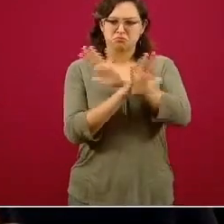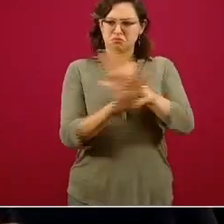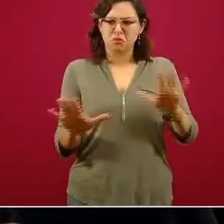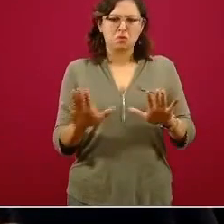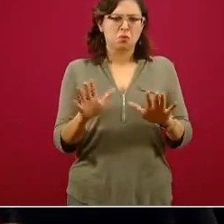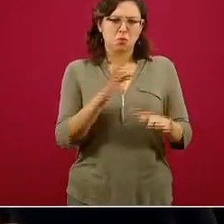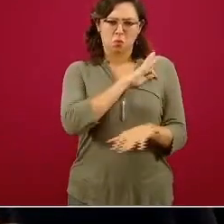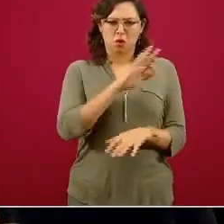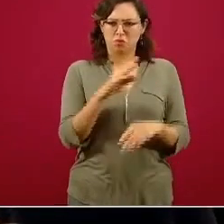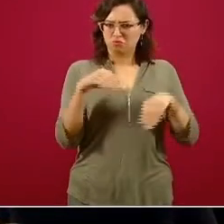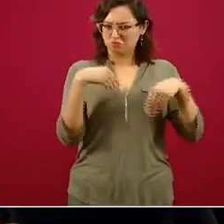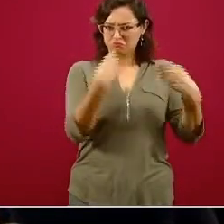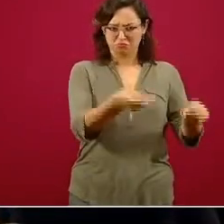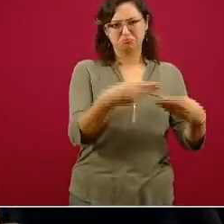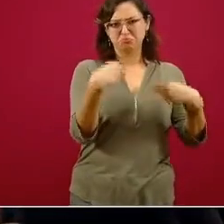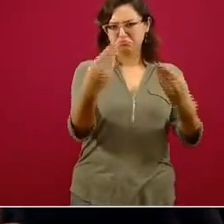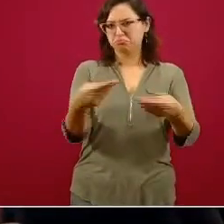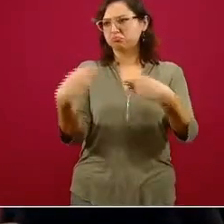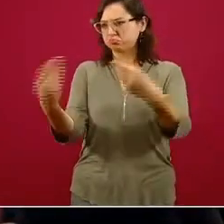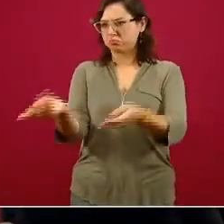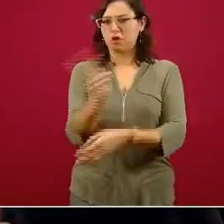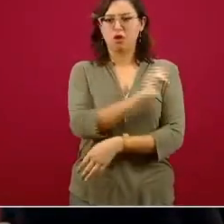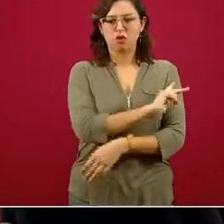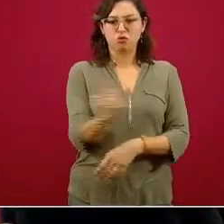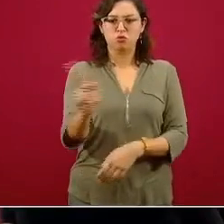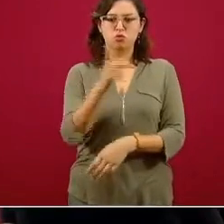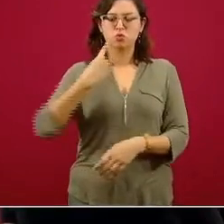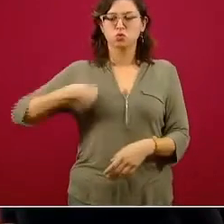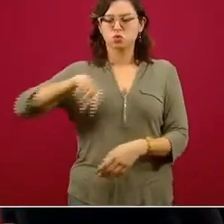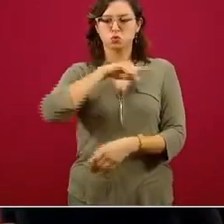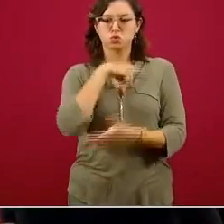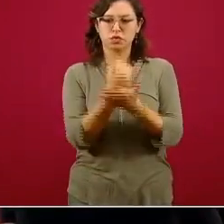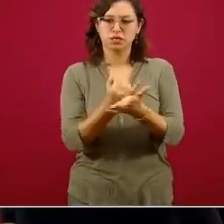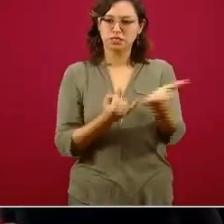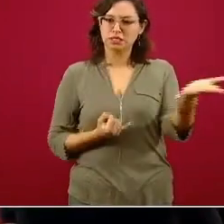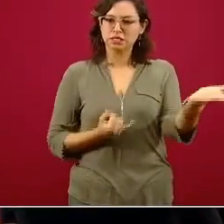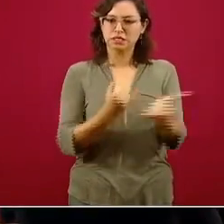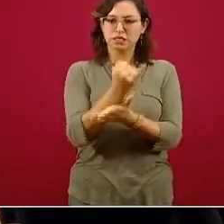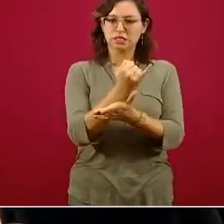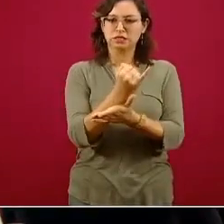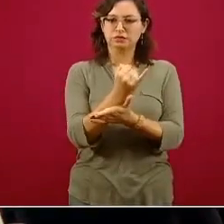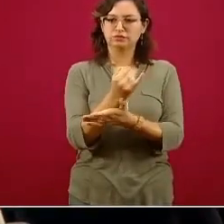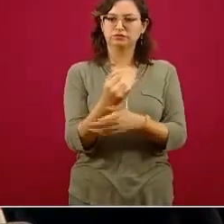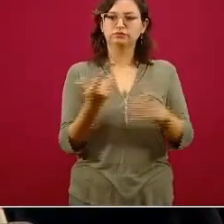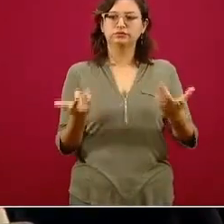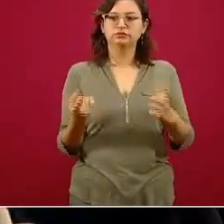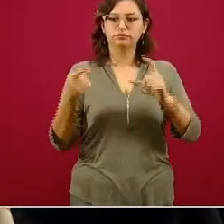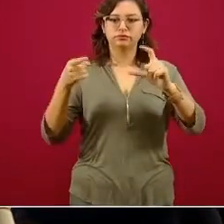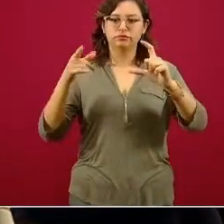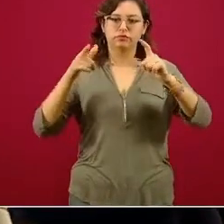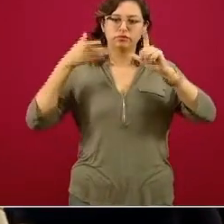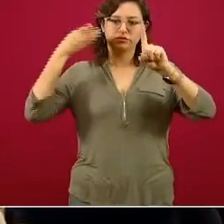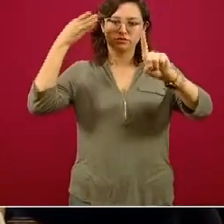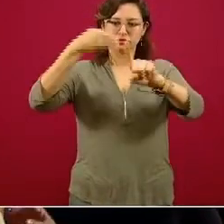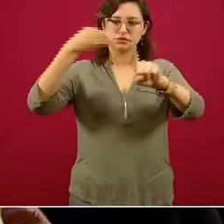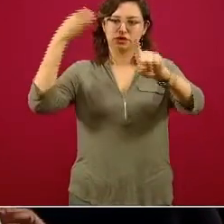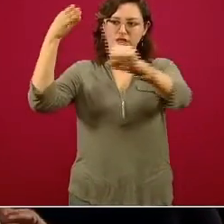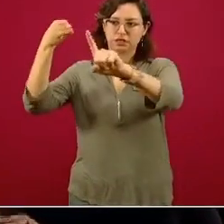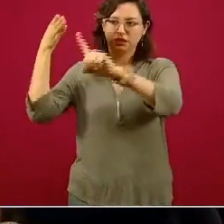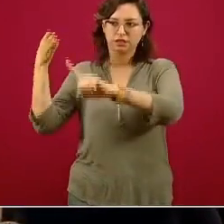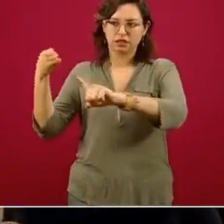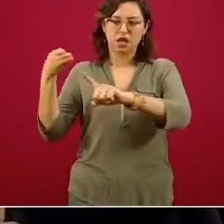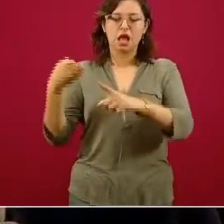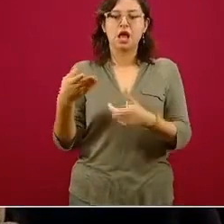ustedes, hemos decidido en esta ocasión circular sobre todo los estados en los que en